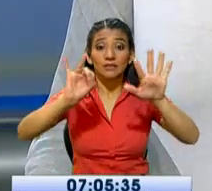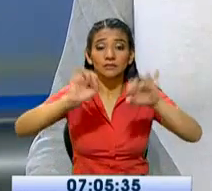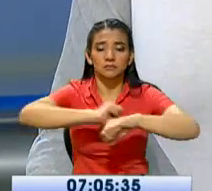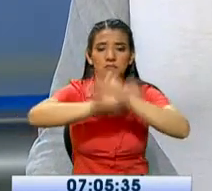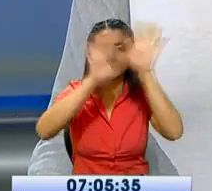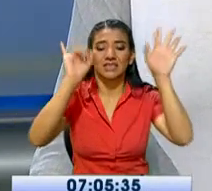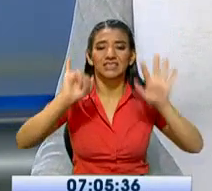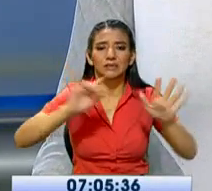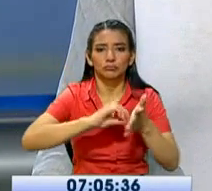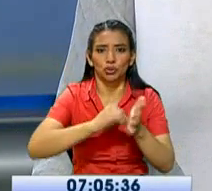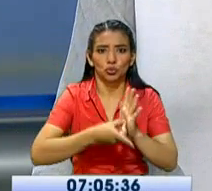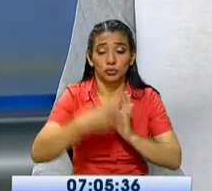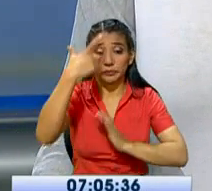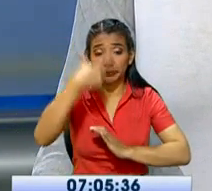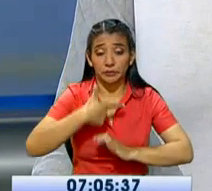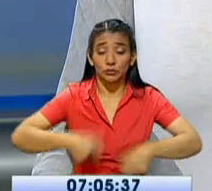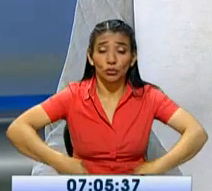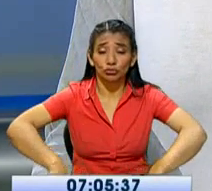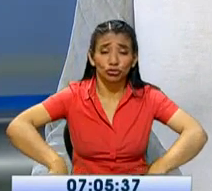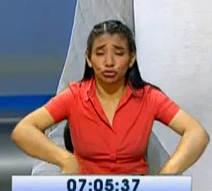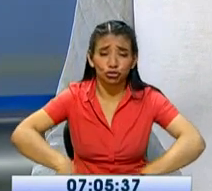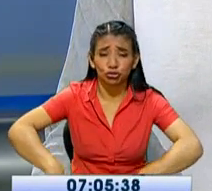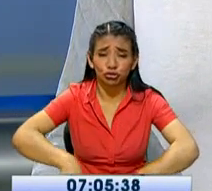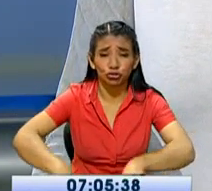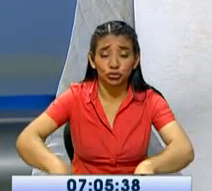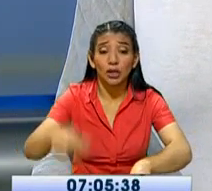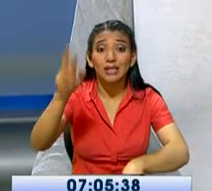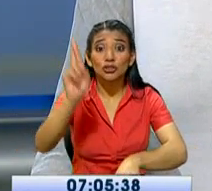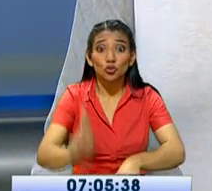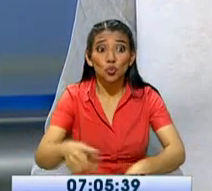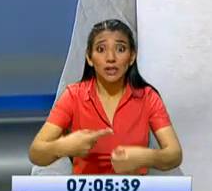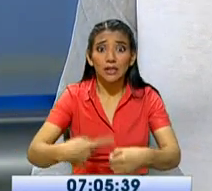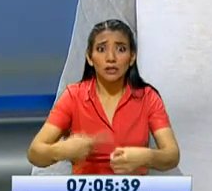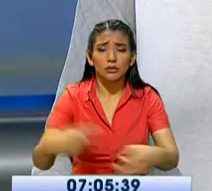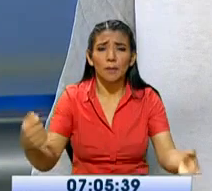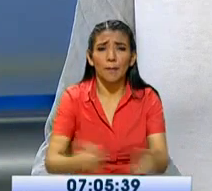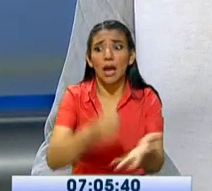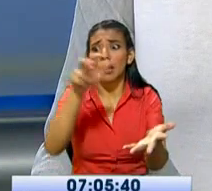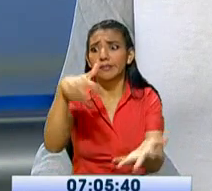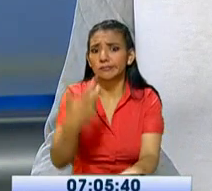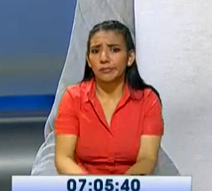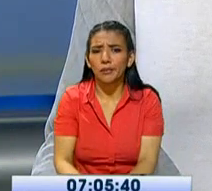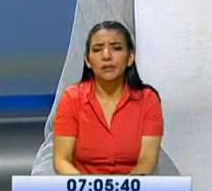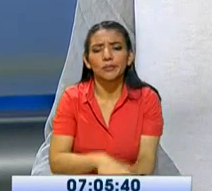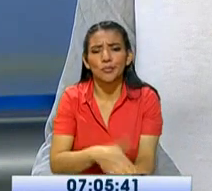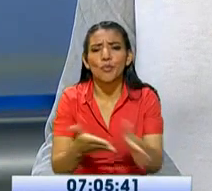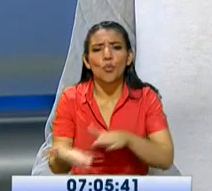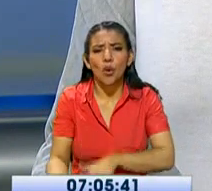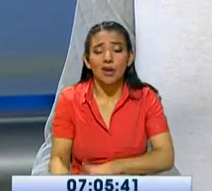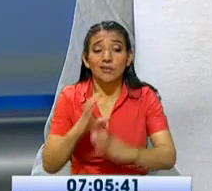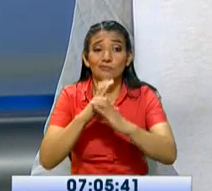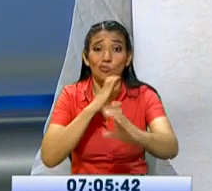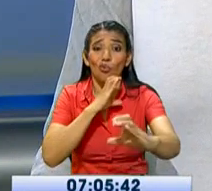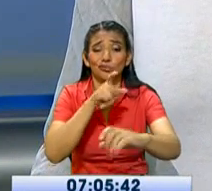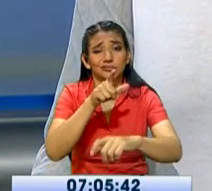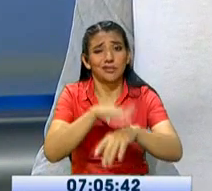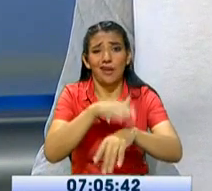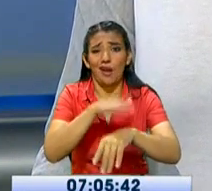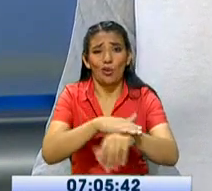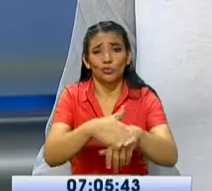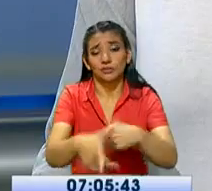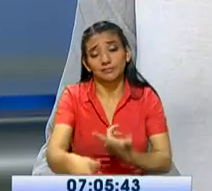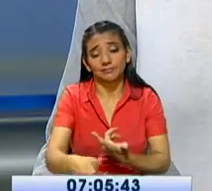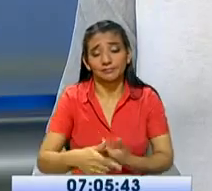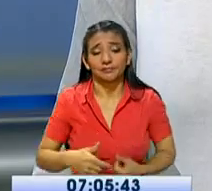Minutos, un motociclista falleció en el sector de Cutujlagua, al sur de la ciudad capital. Al parecer, dos buses interprovinciales lo impactaron, causándole